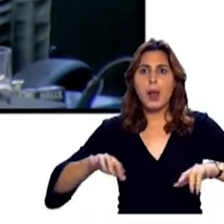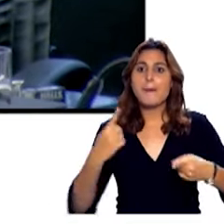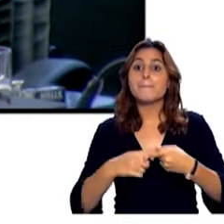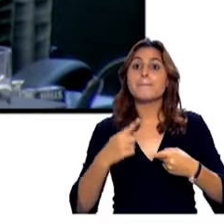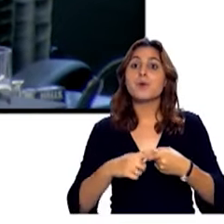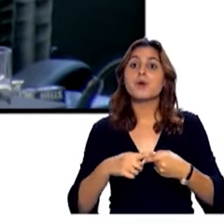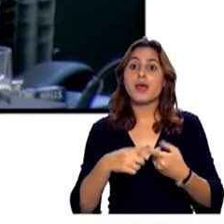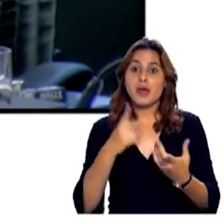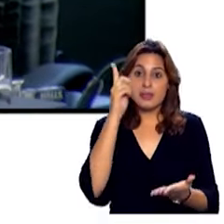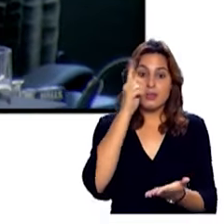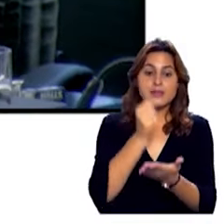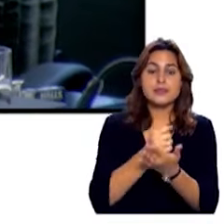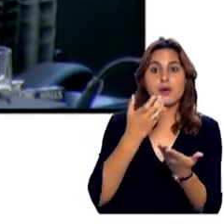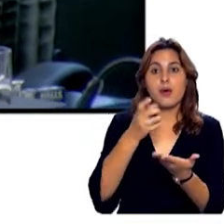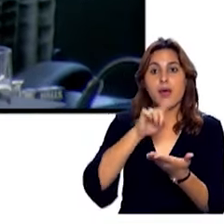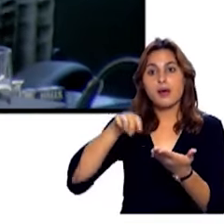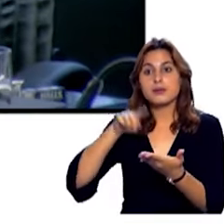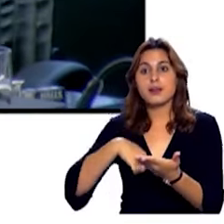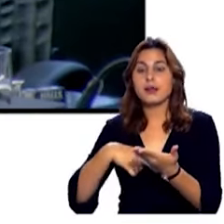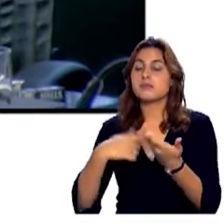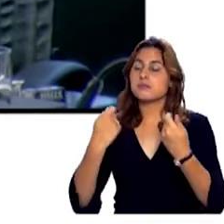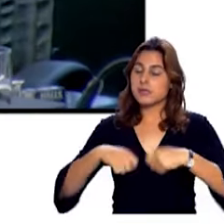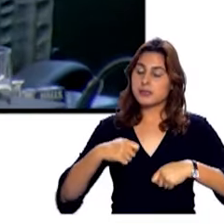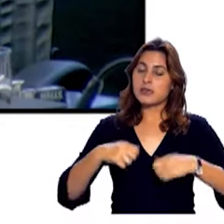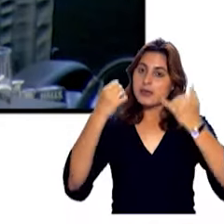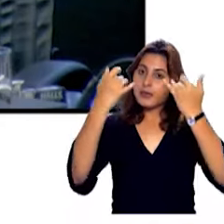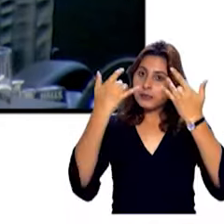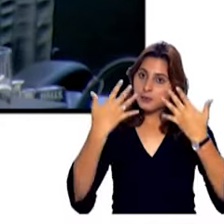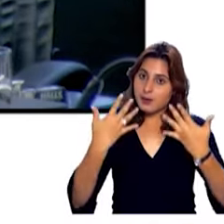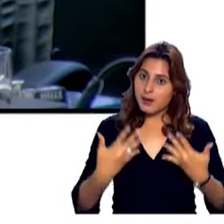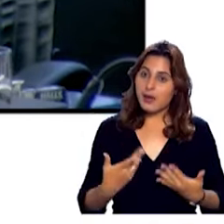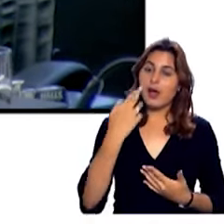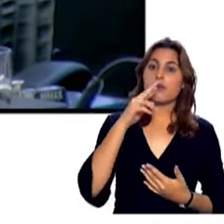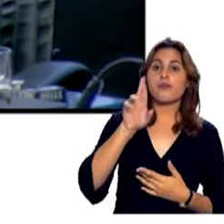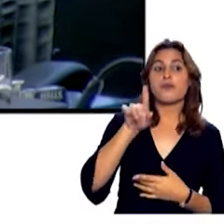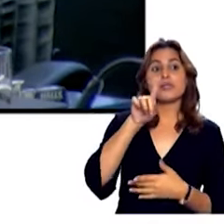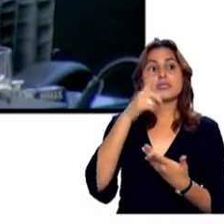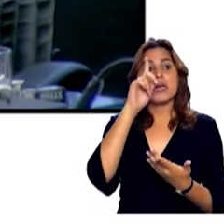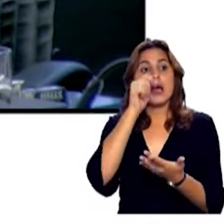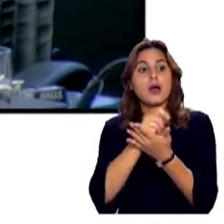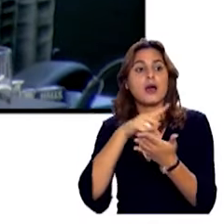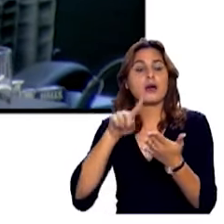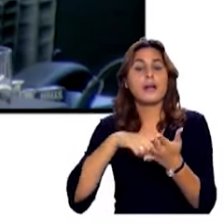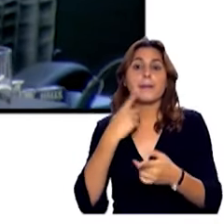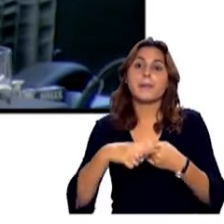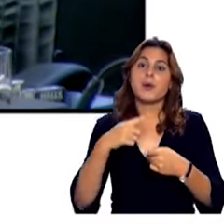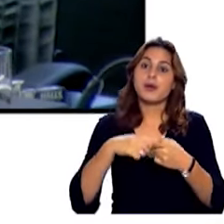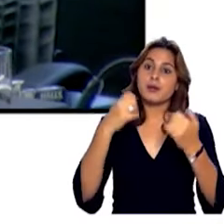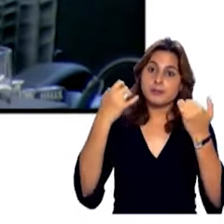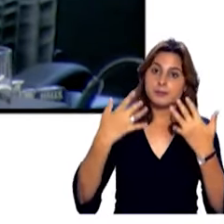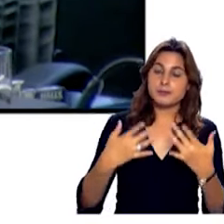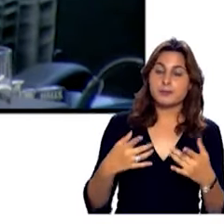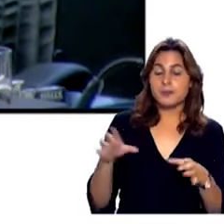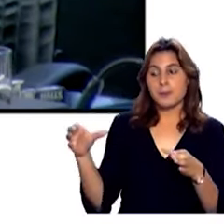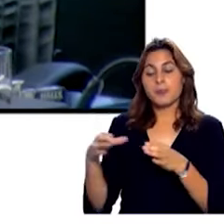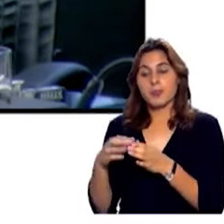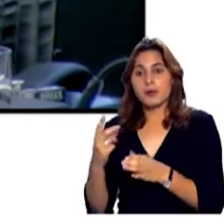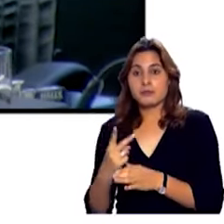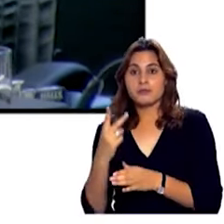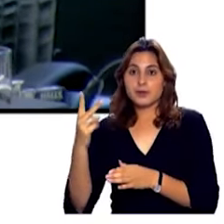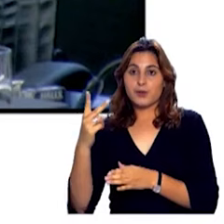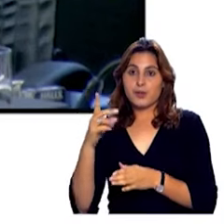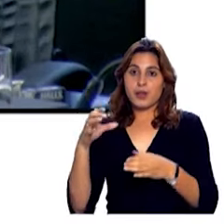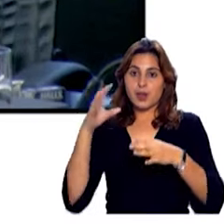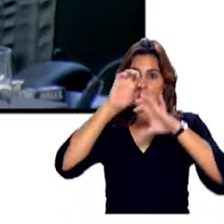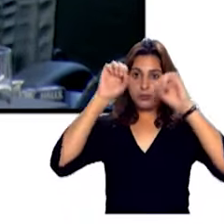casación y Ahí es donde Viene el filtro el tribunal la sala segunda del tribunal Supremo tiene 28 letrados que Son magistrados que